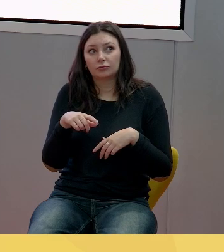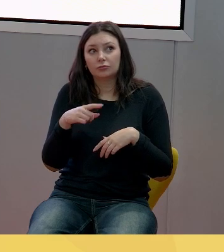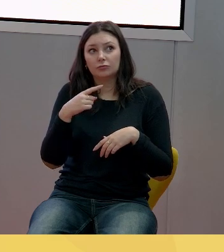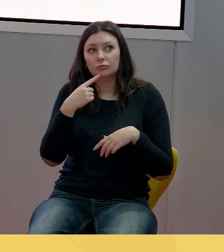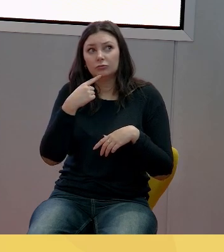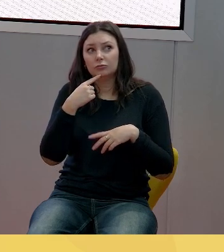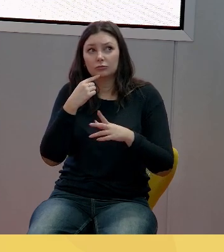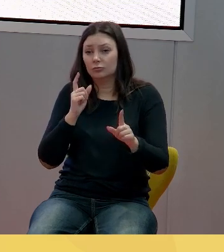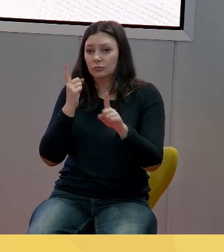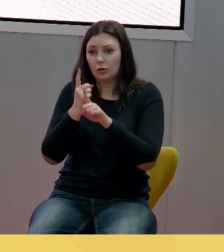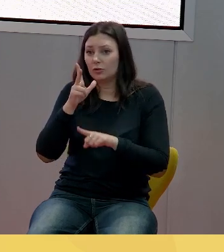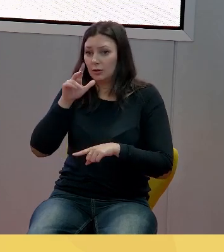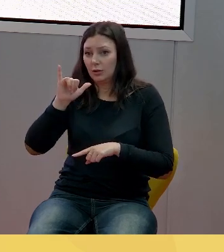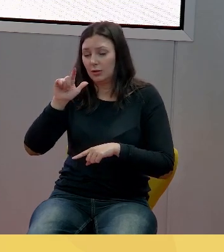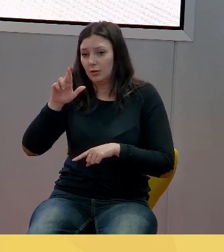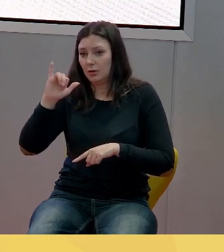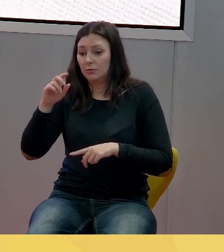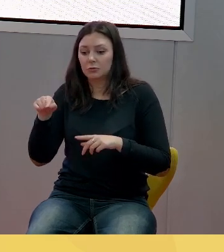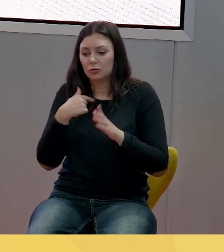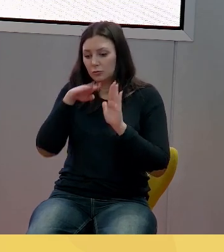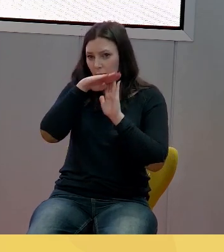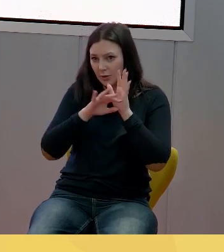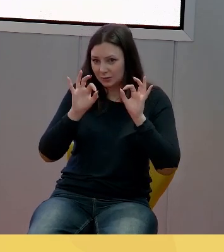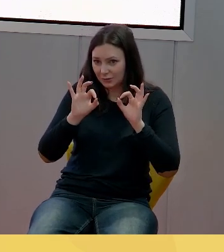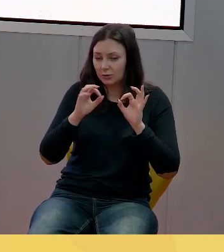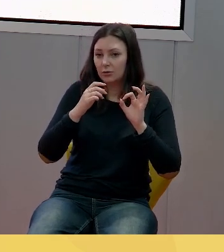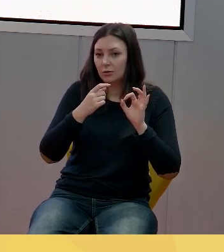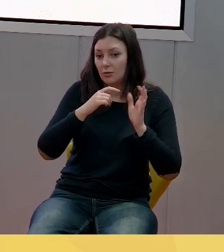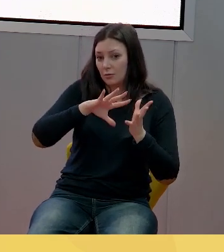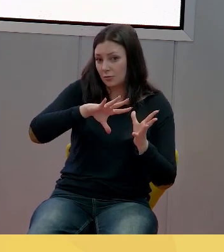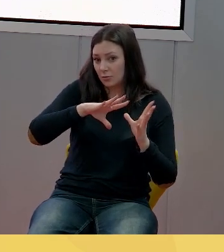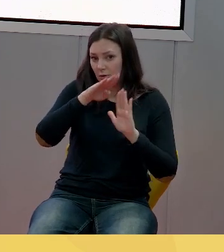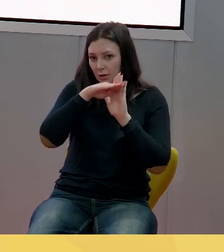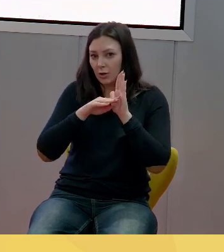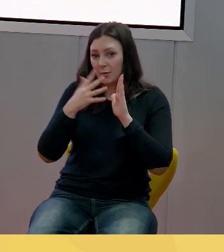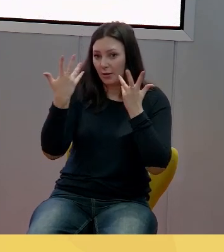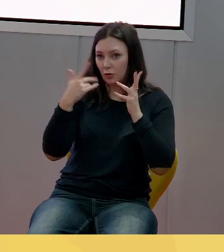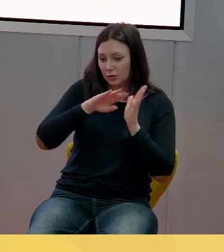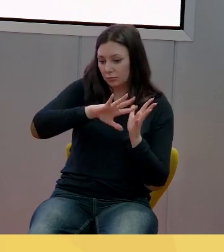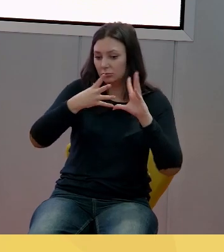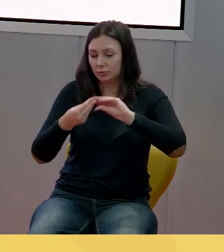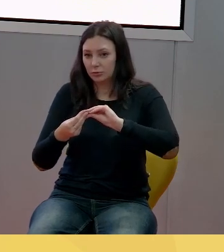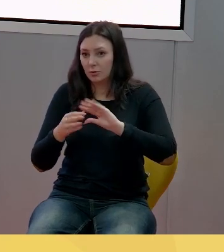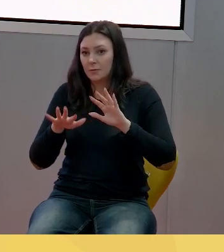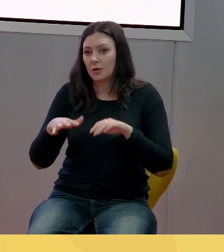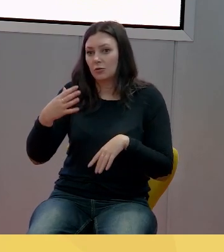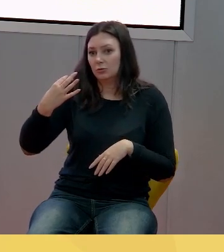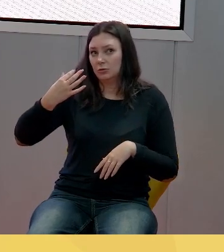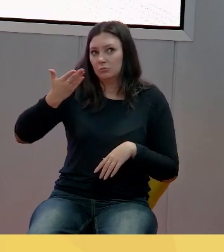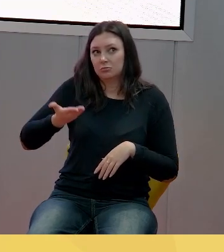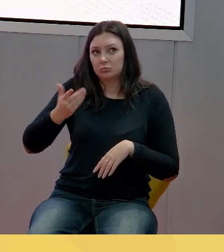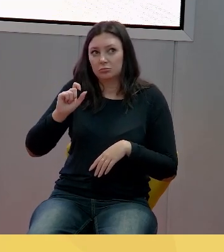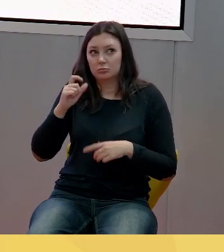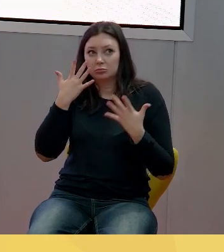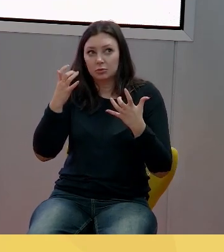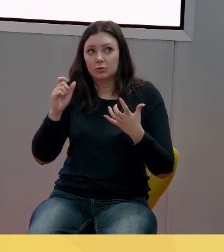digo, anunció un plan muy concreto de 2 años para llevar a la práctica sus recomendaciones. Pero también la más notoria quizás ha sido la de la